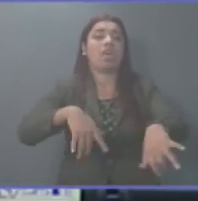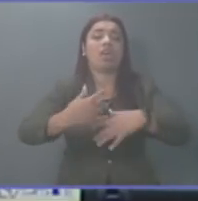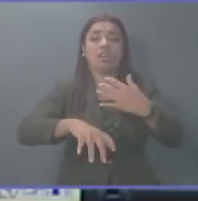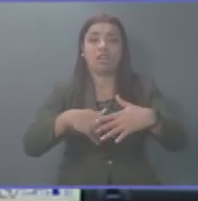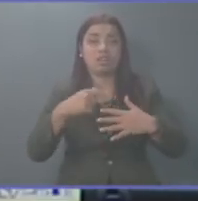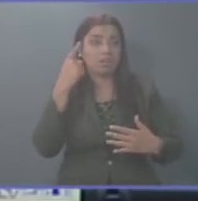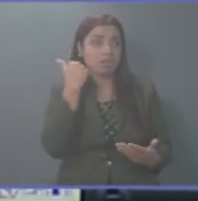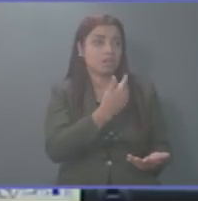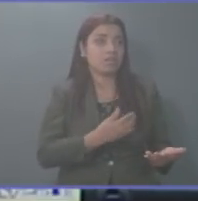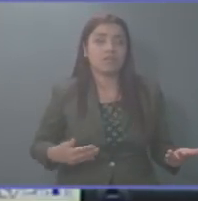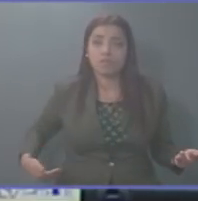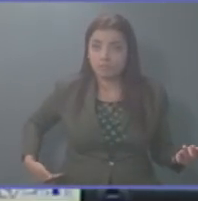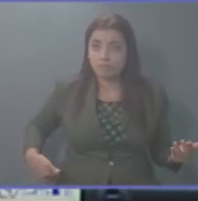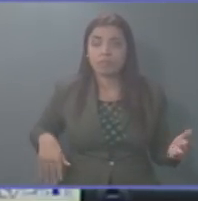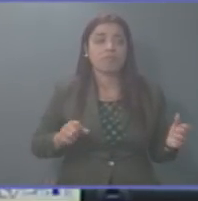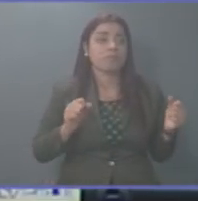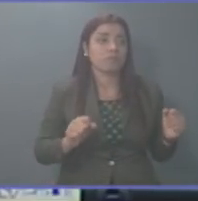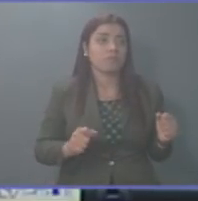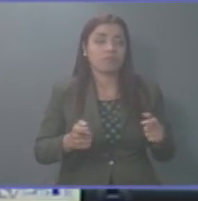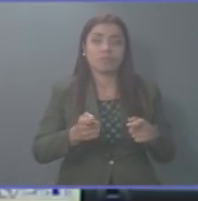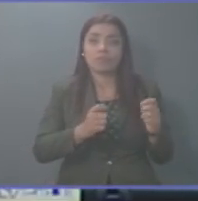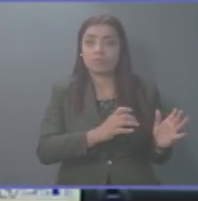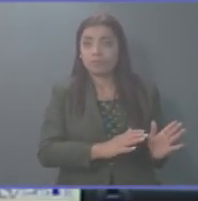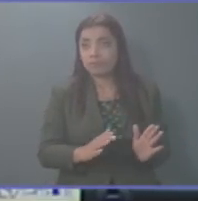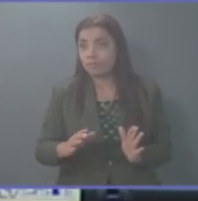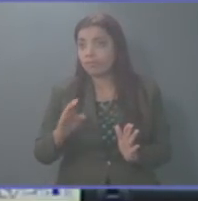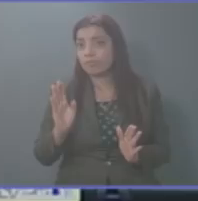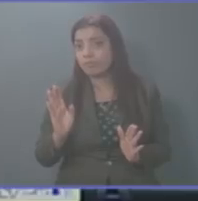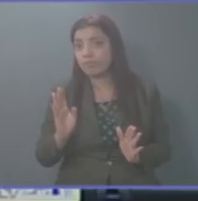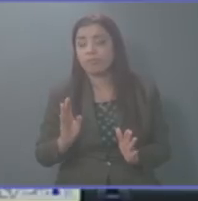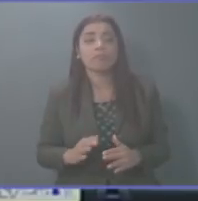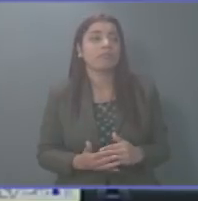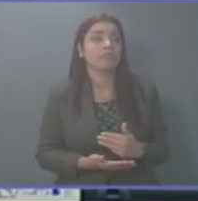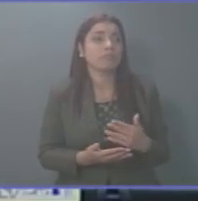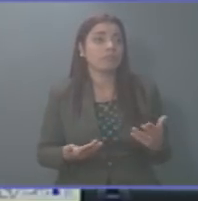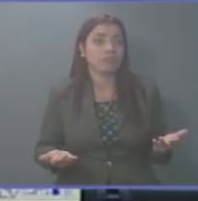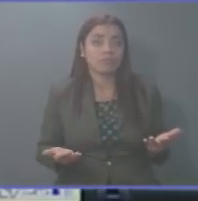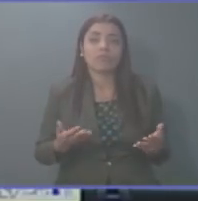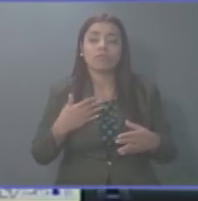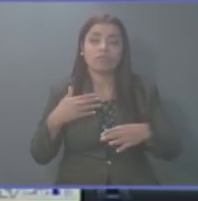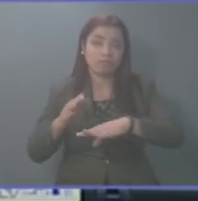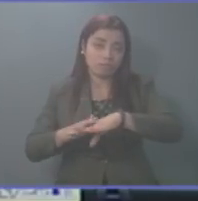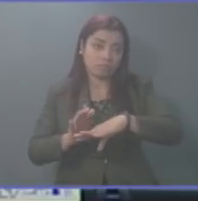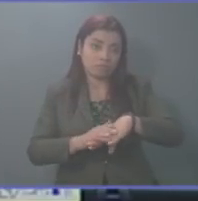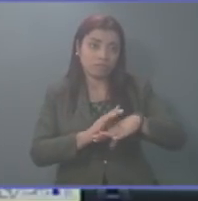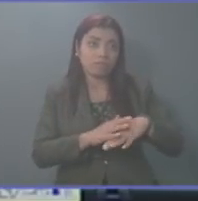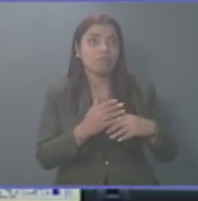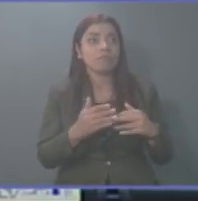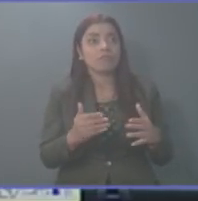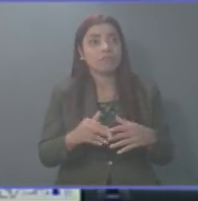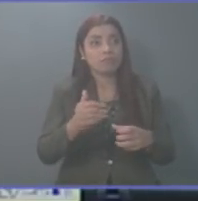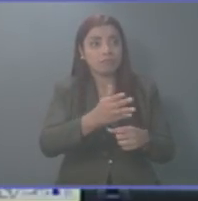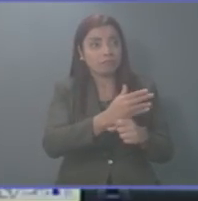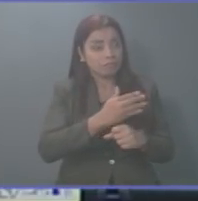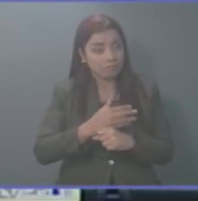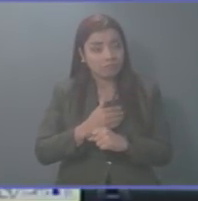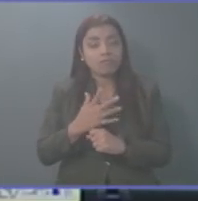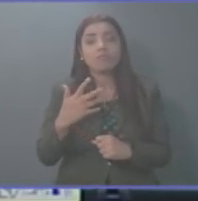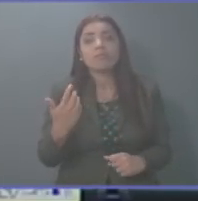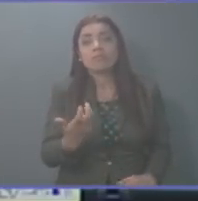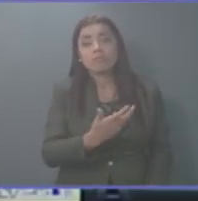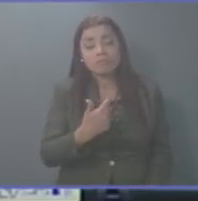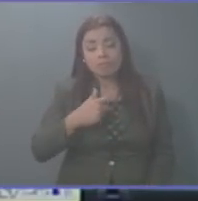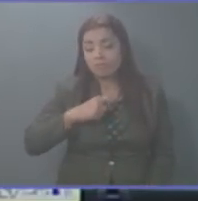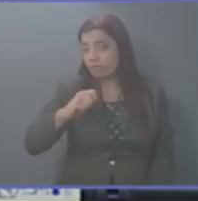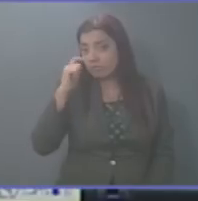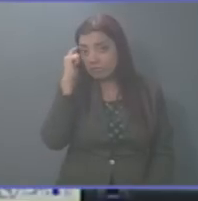ya el presidente ha dicho que va a ejercer ese control? Así es que invito a las diferentes fracciones para que analicemos y,